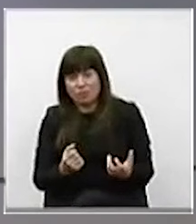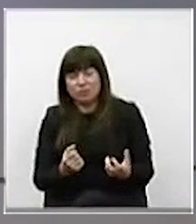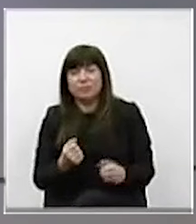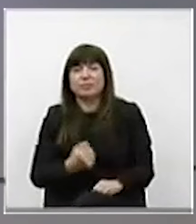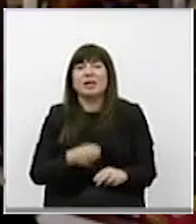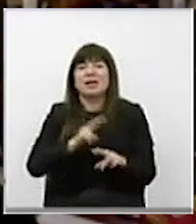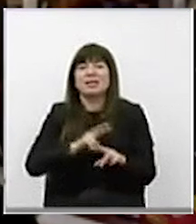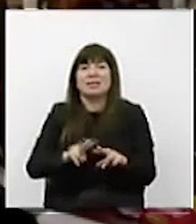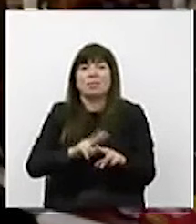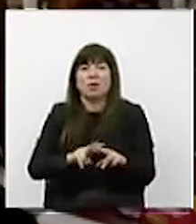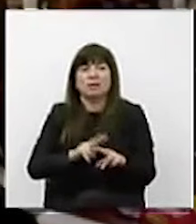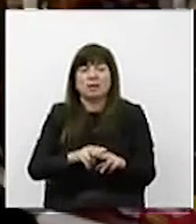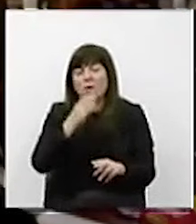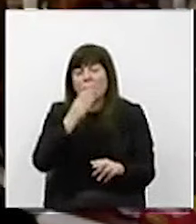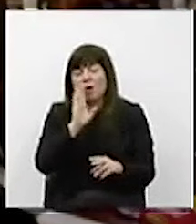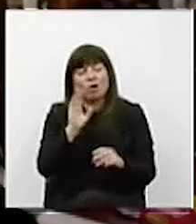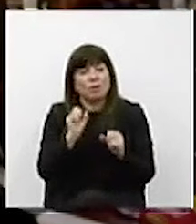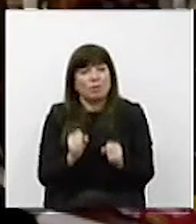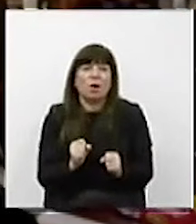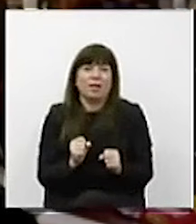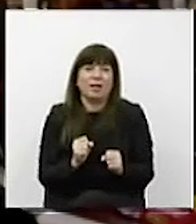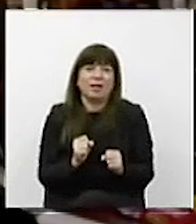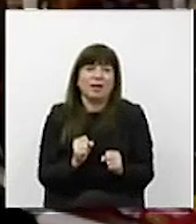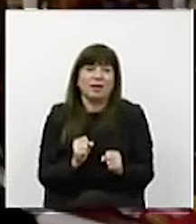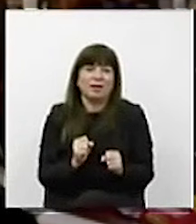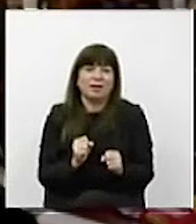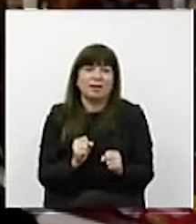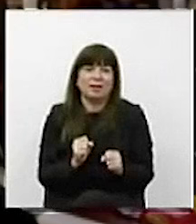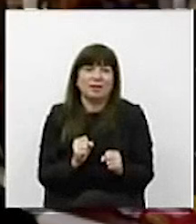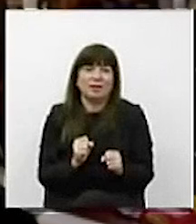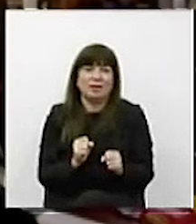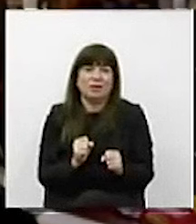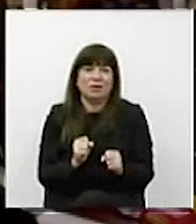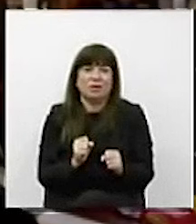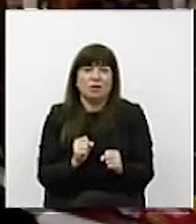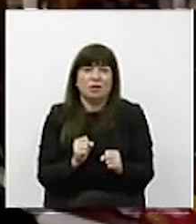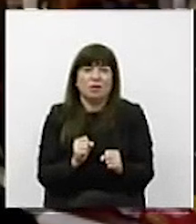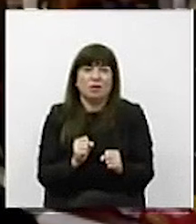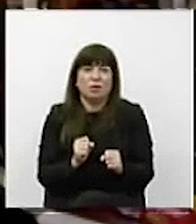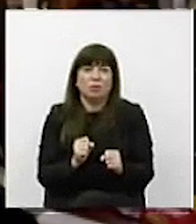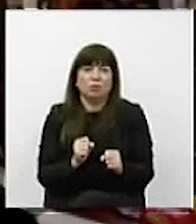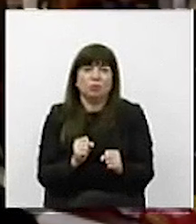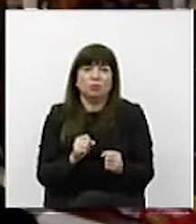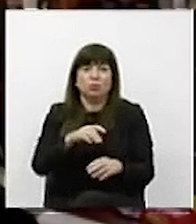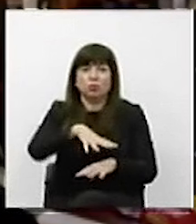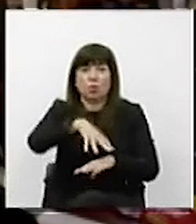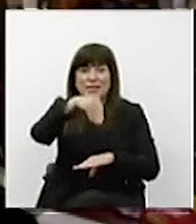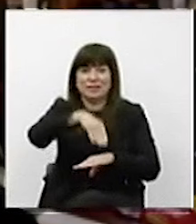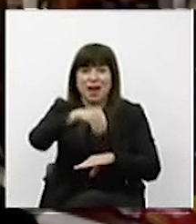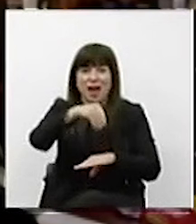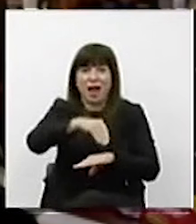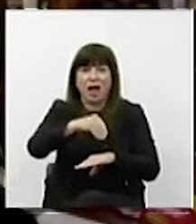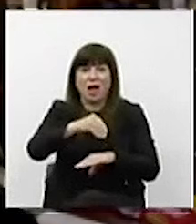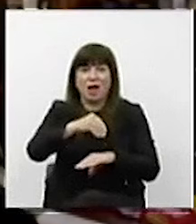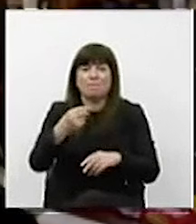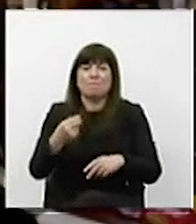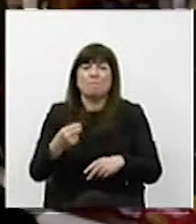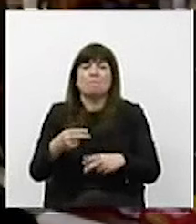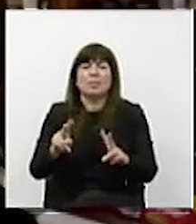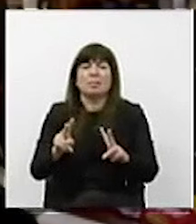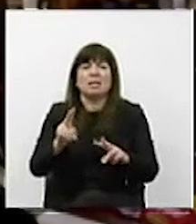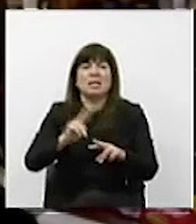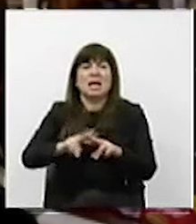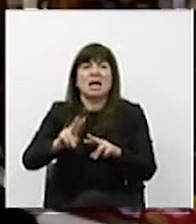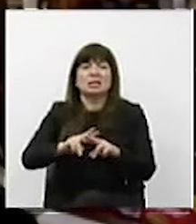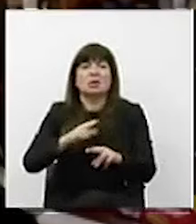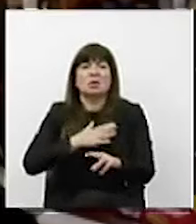Estamos haciendo, me imagino, lo mejor que se puede. Los suecos son distintos. A los suecos les dejan hacer lo que quieren, igual no